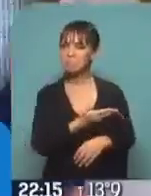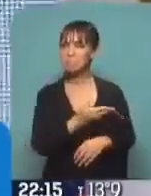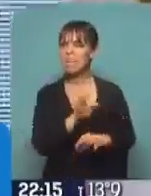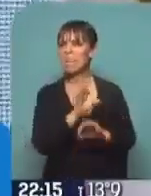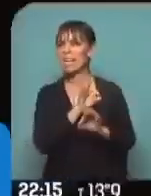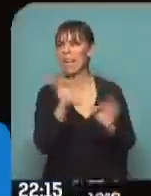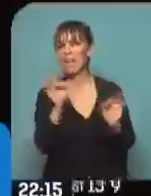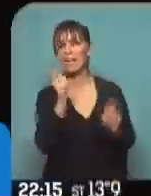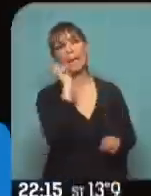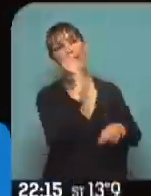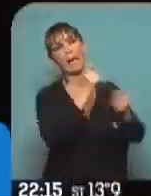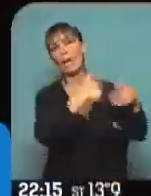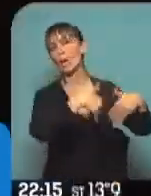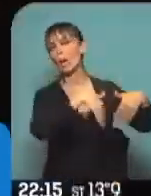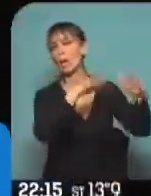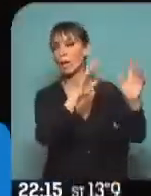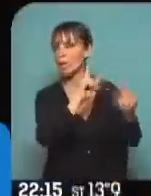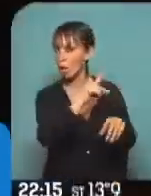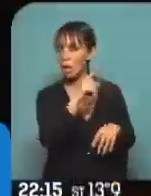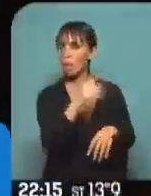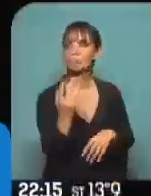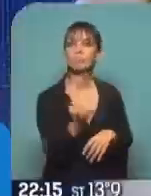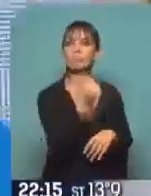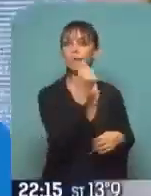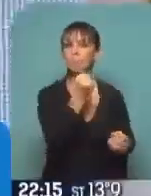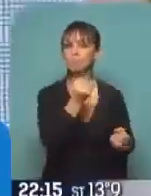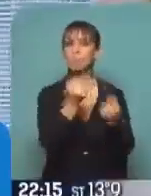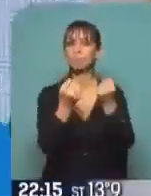le regaló nada. Él se lo ganó trabajando.